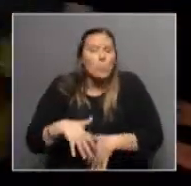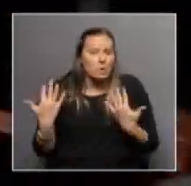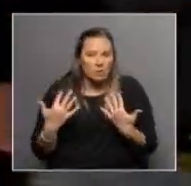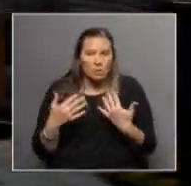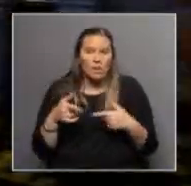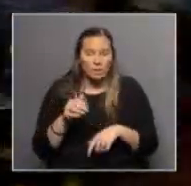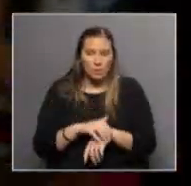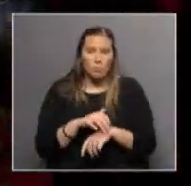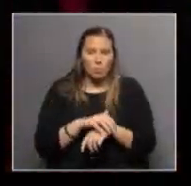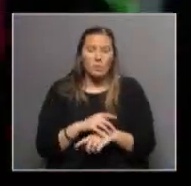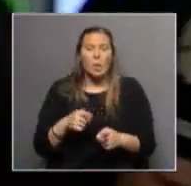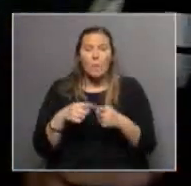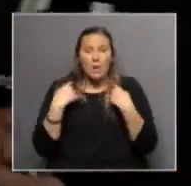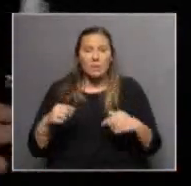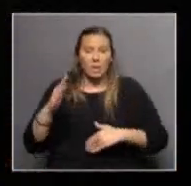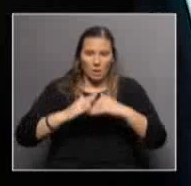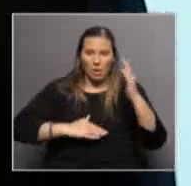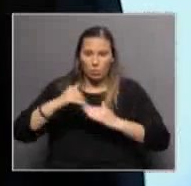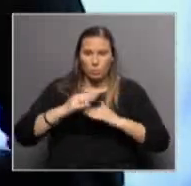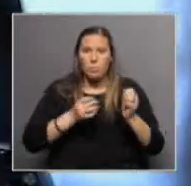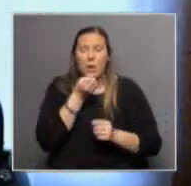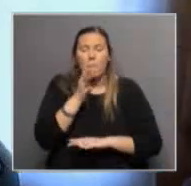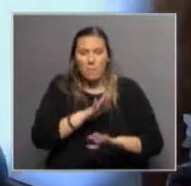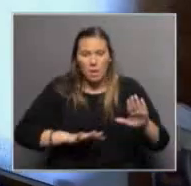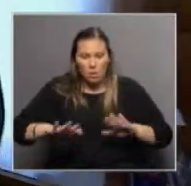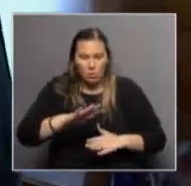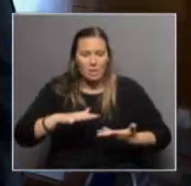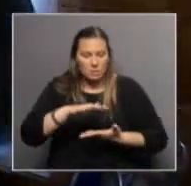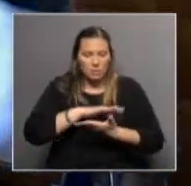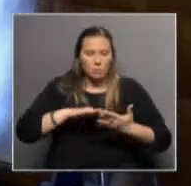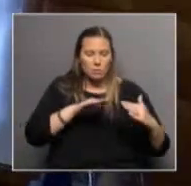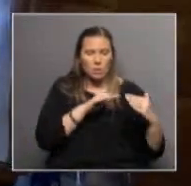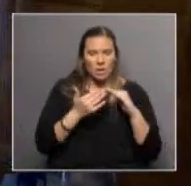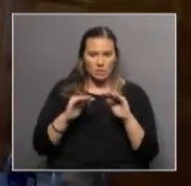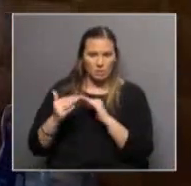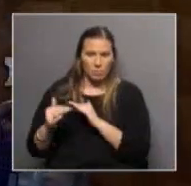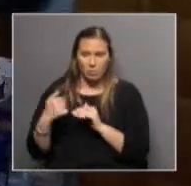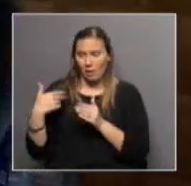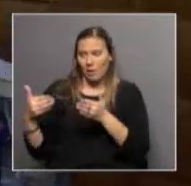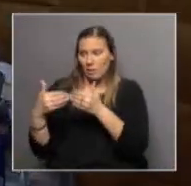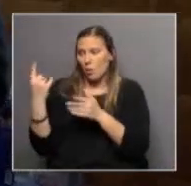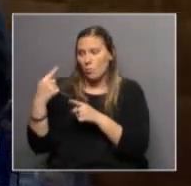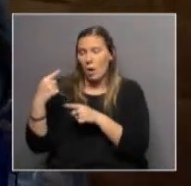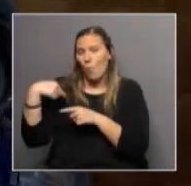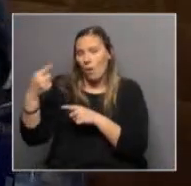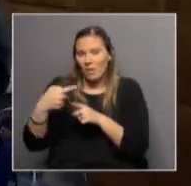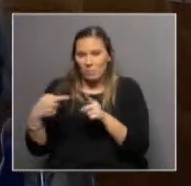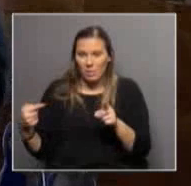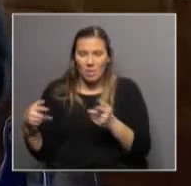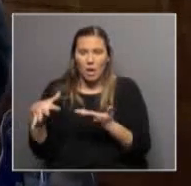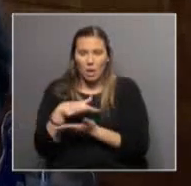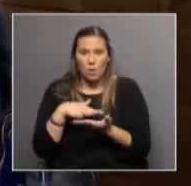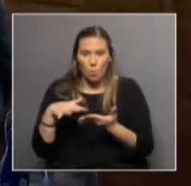este momento, entonces, juntando materiales también para mejorar las condiciones de ahí del asentamiento Aquiles Lanza, acá en la esquina, una cuadra y media. Este es un